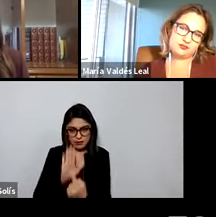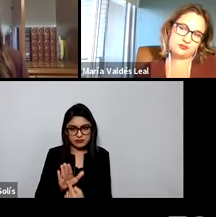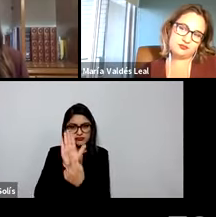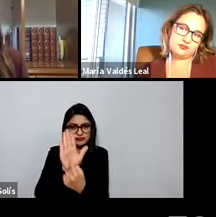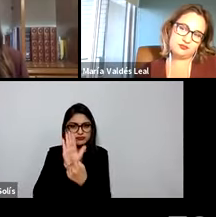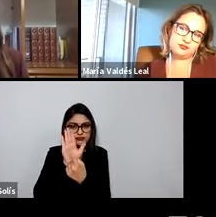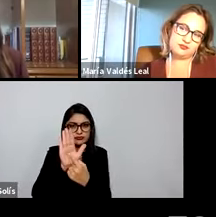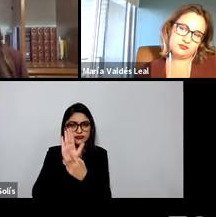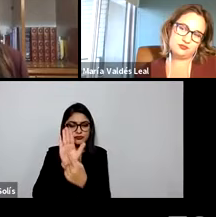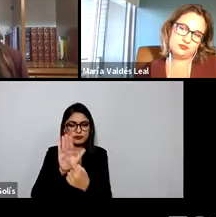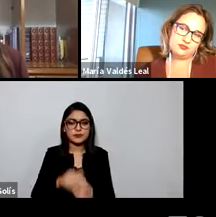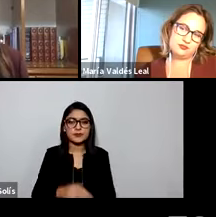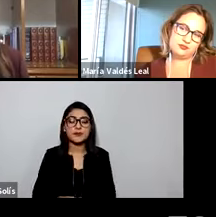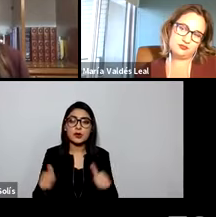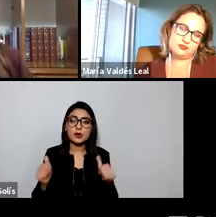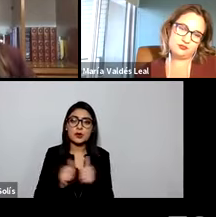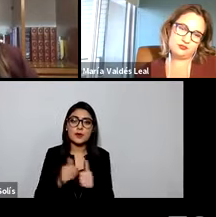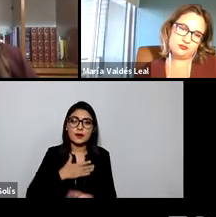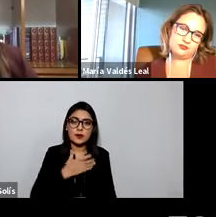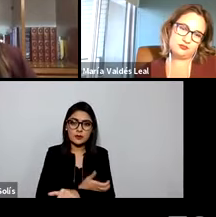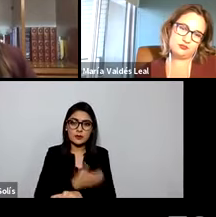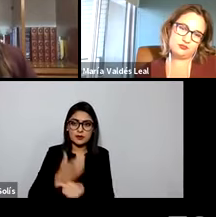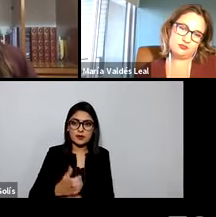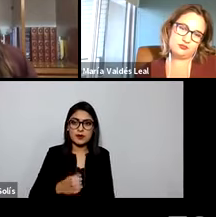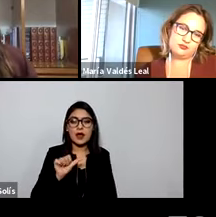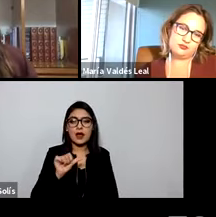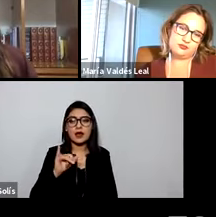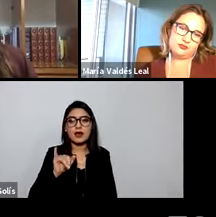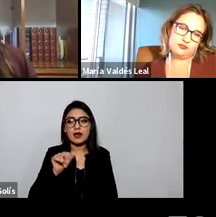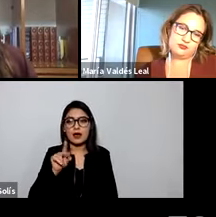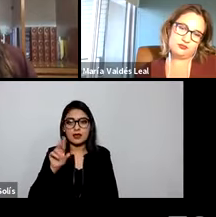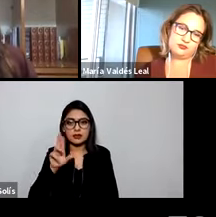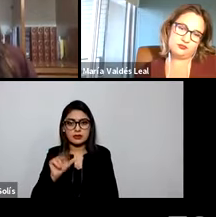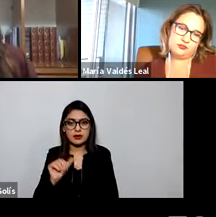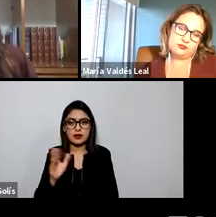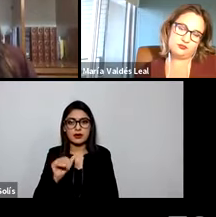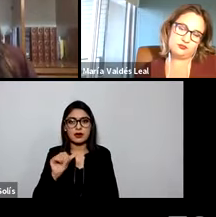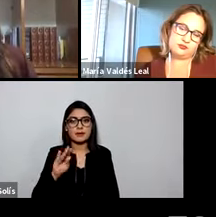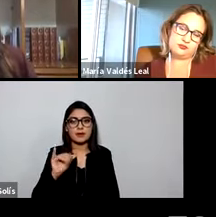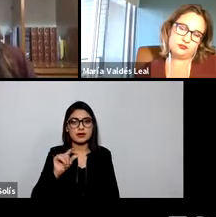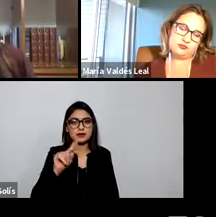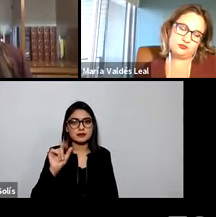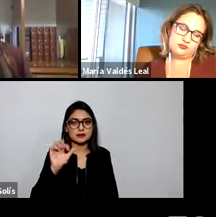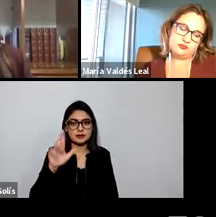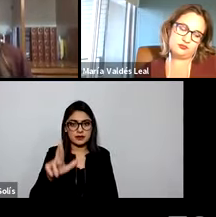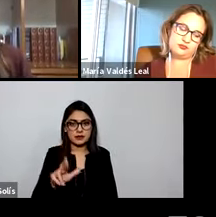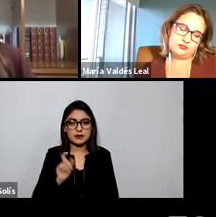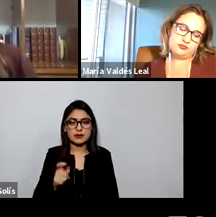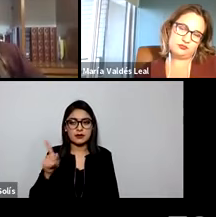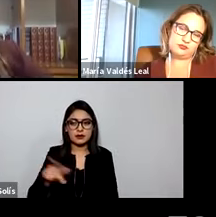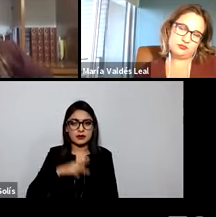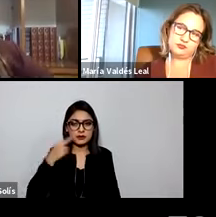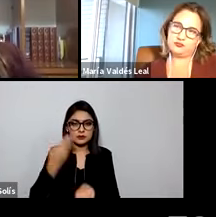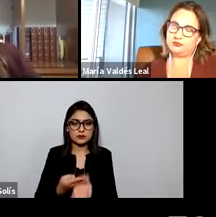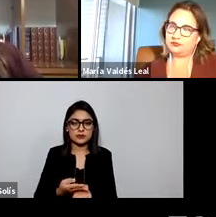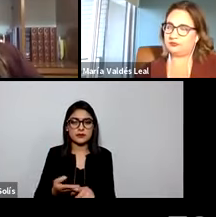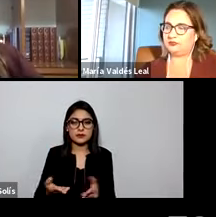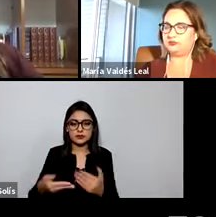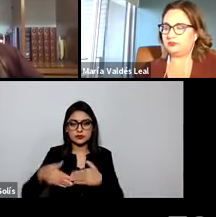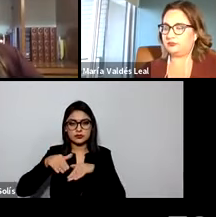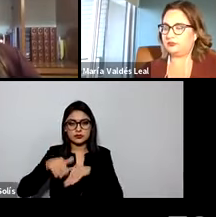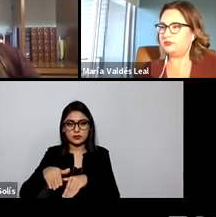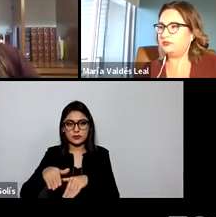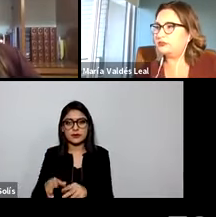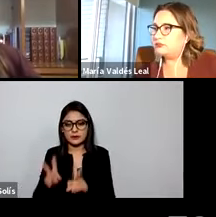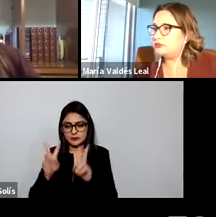con mi colega, la investigadora Alejandra Rabasa, quien está a cargo de esta línea de investigación del Centro